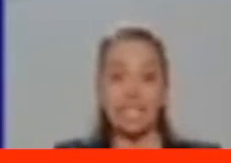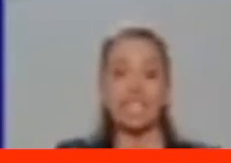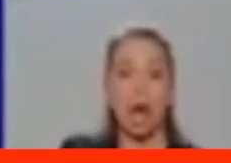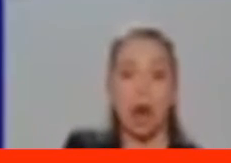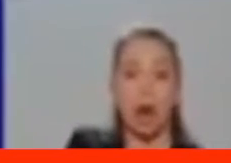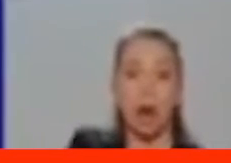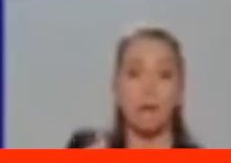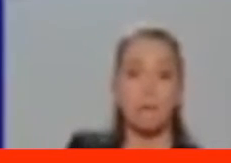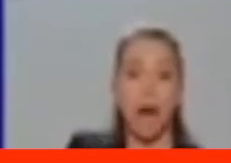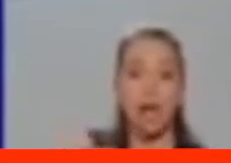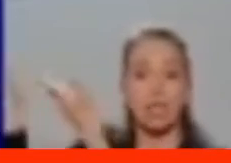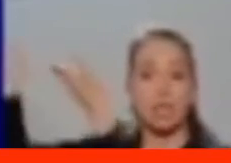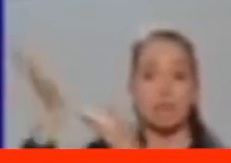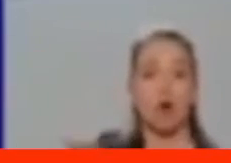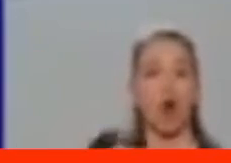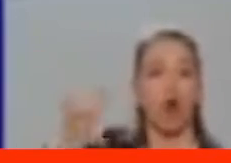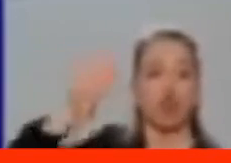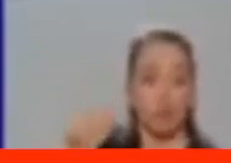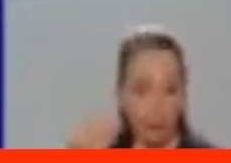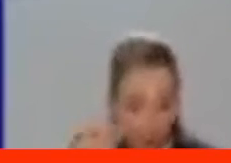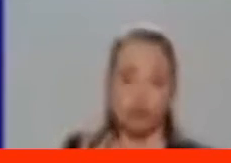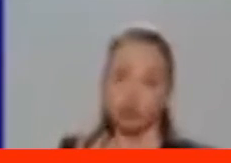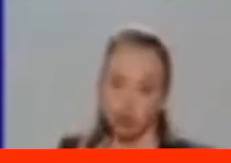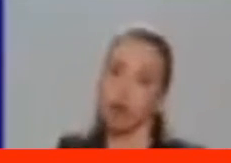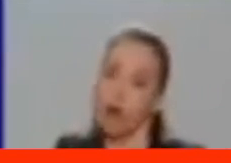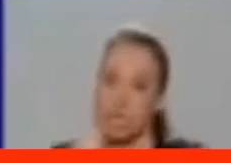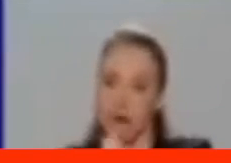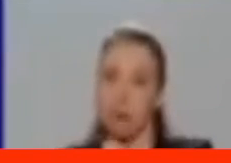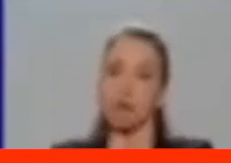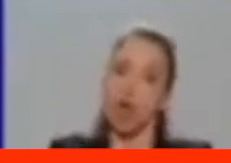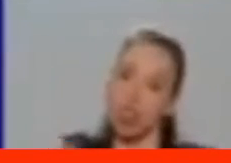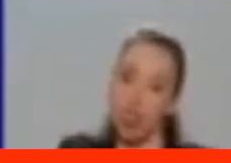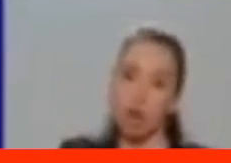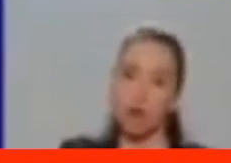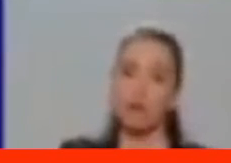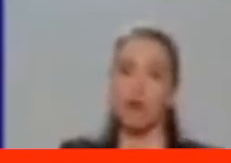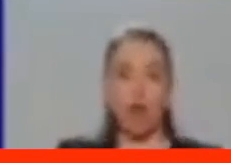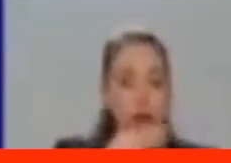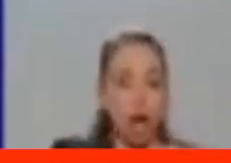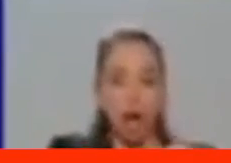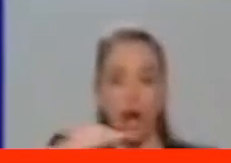hace el pan se trae de afuera. O sea, claro que vamos a hacer una reforma agraria nuevamente y claramente vamos a colocar los